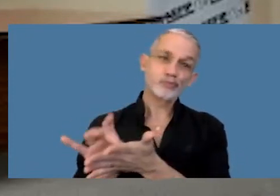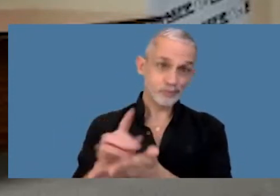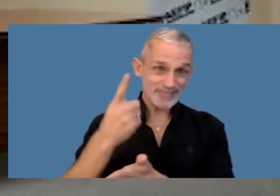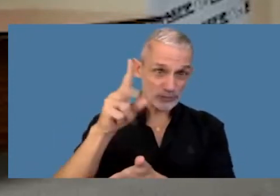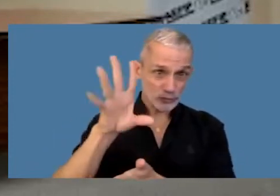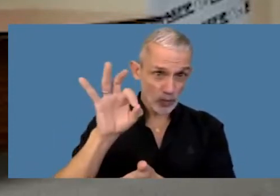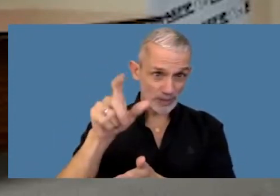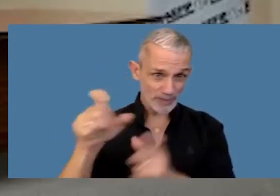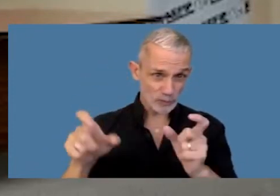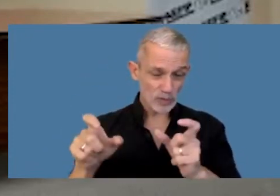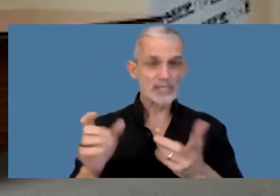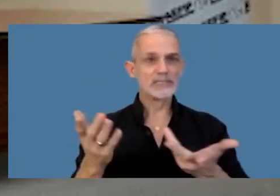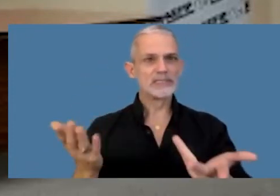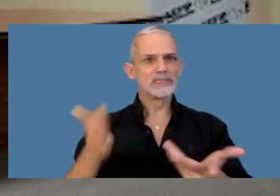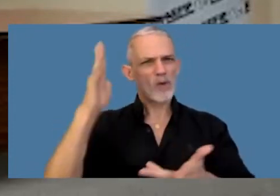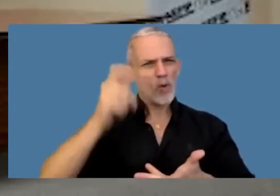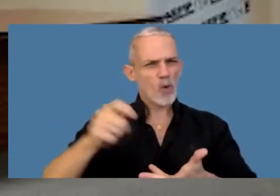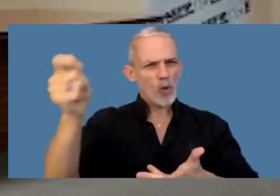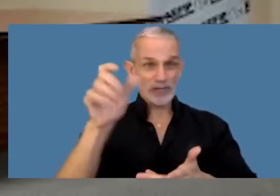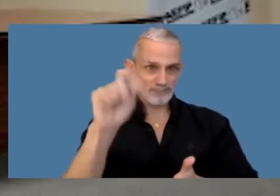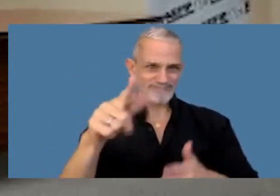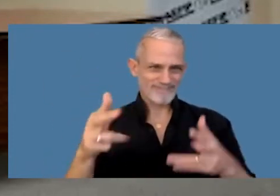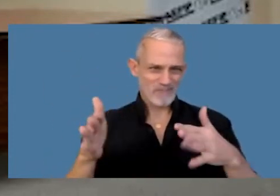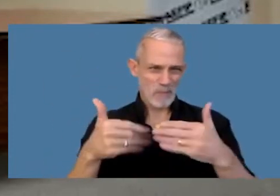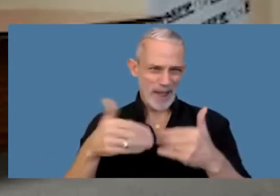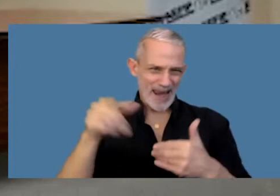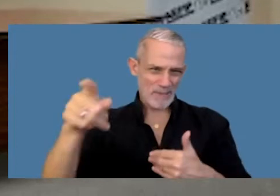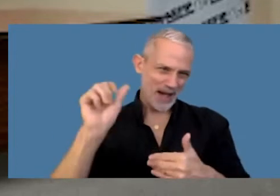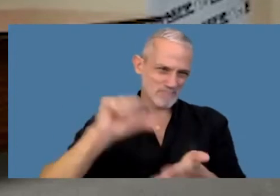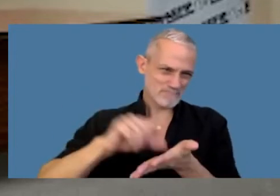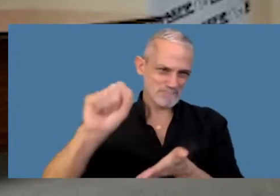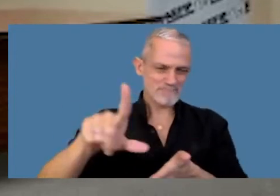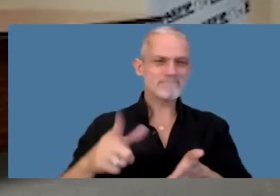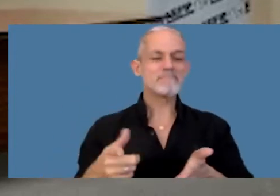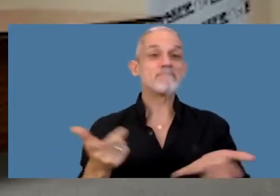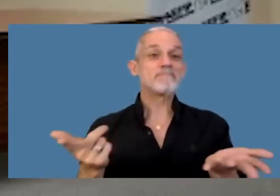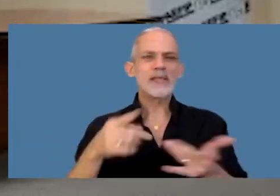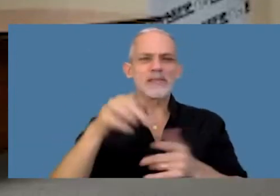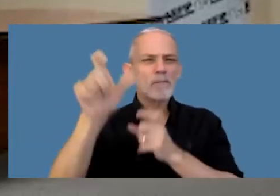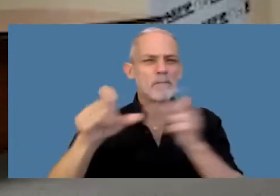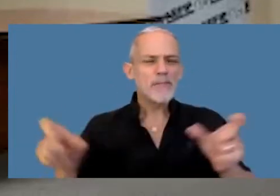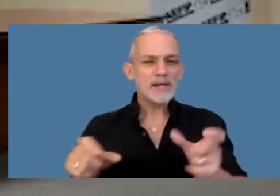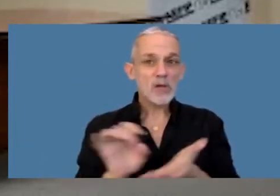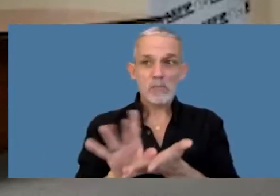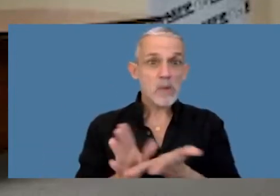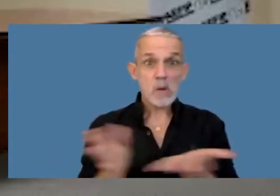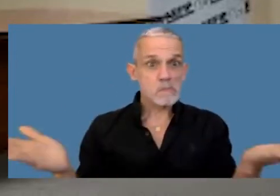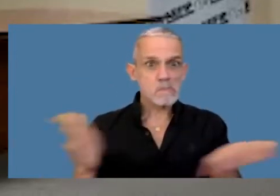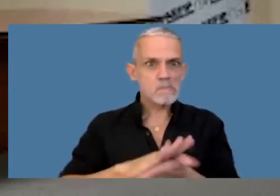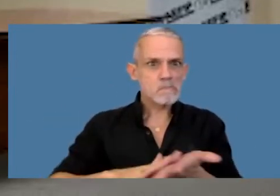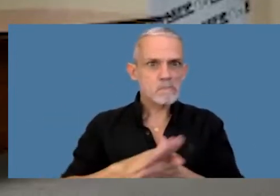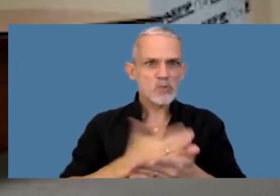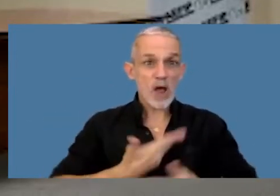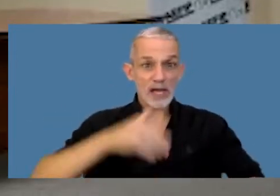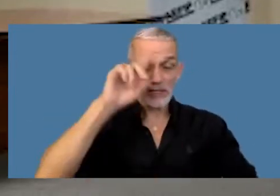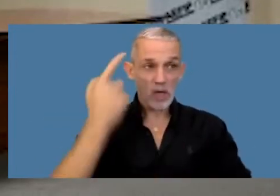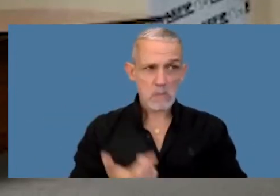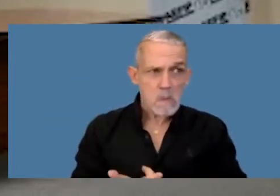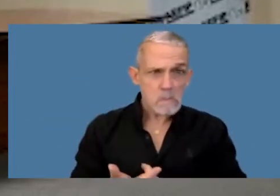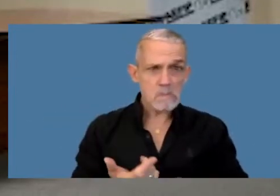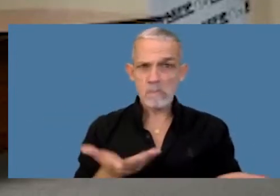En la instancia judicial local, o sea, en su país, en Panamá, estas personas no obtienen respuesta del Estado.